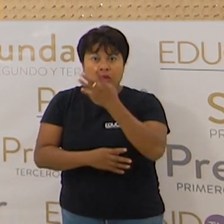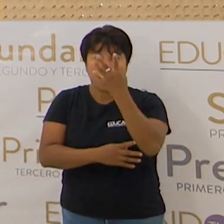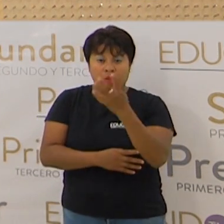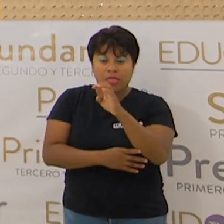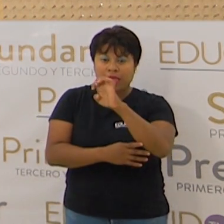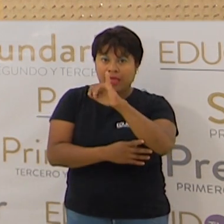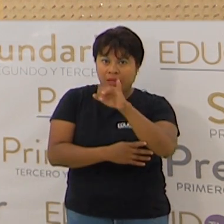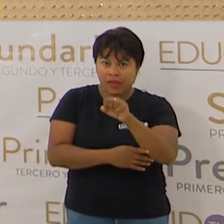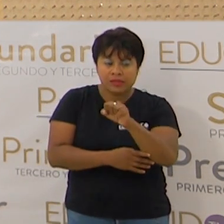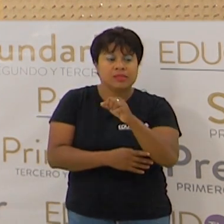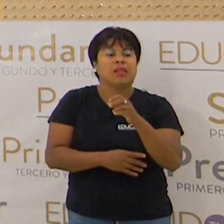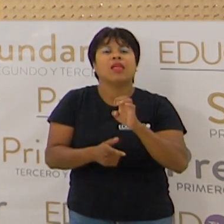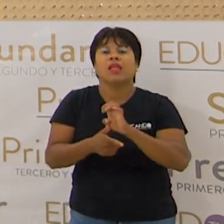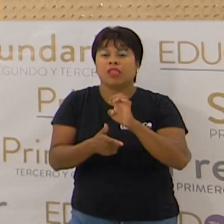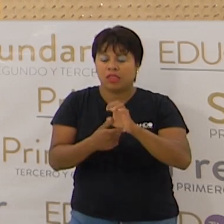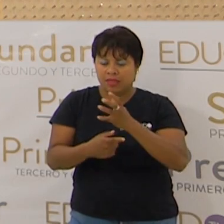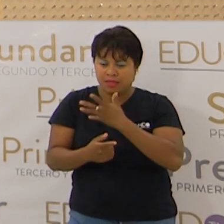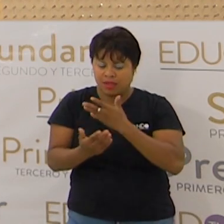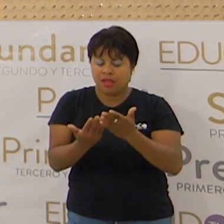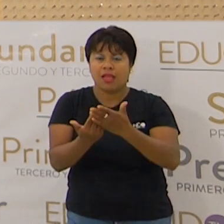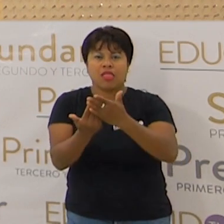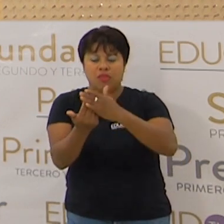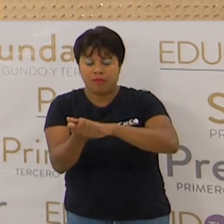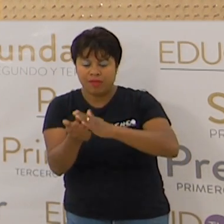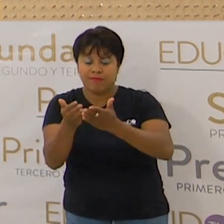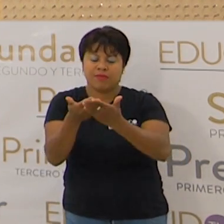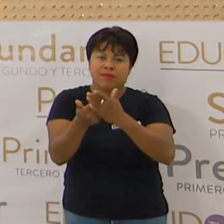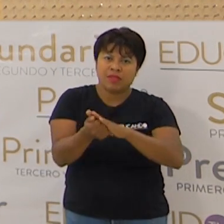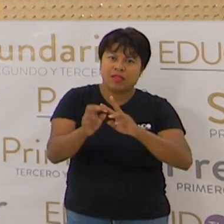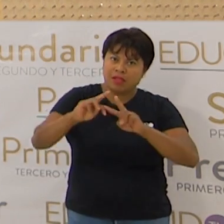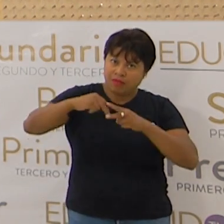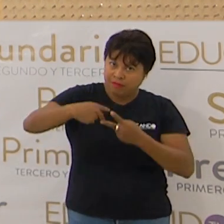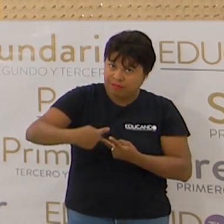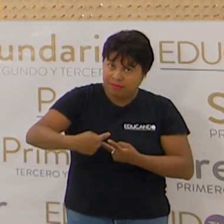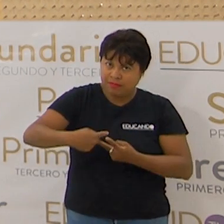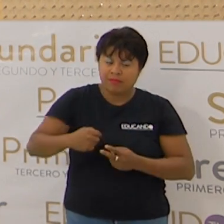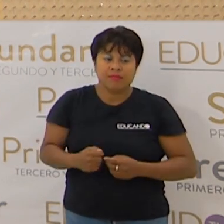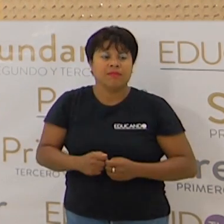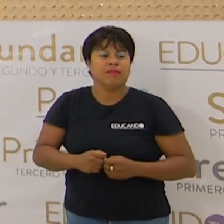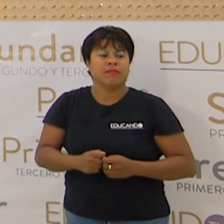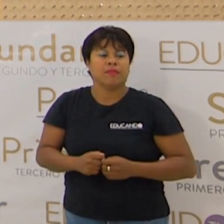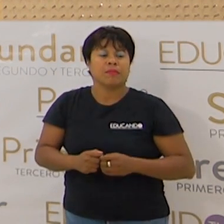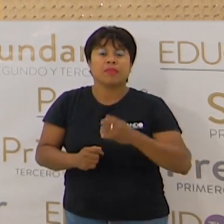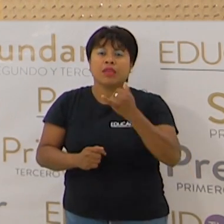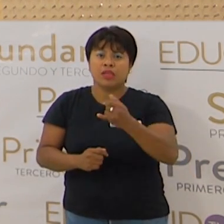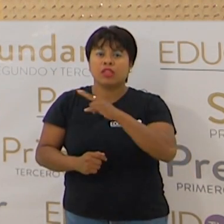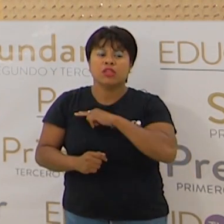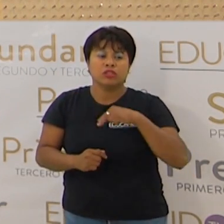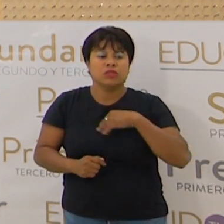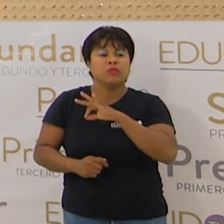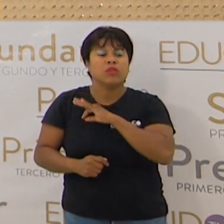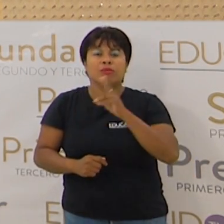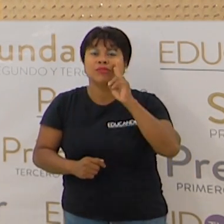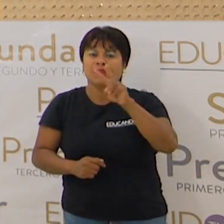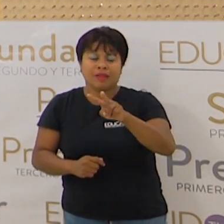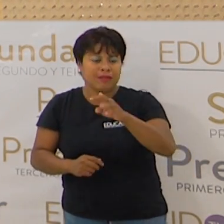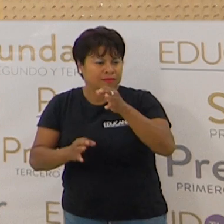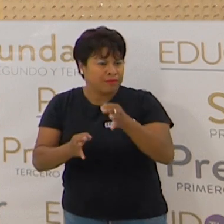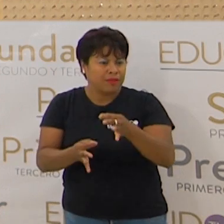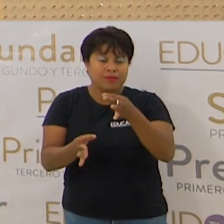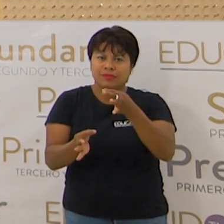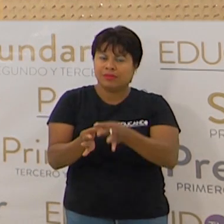simetría, entonces tendríamos que doblarlo del lado contrario. Y nos podemos dar cuenta que